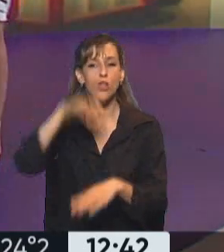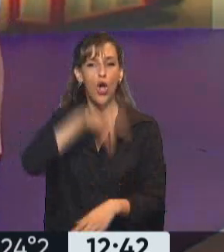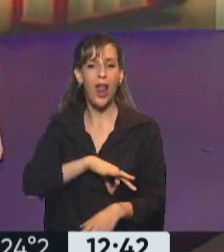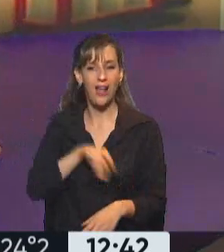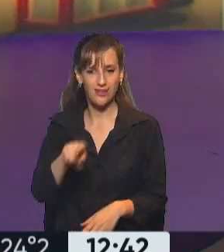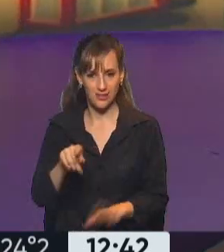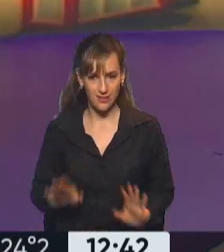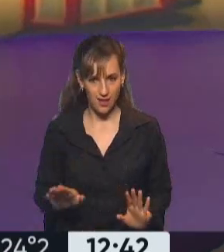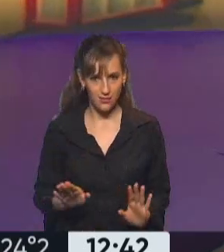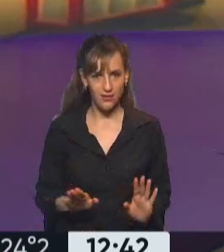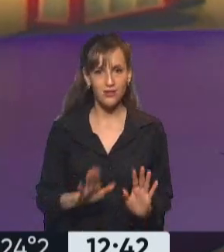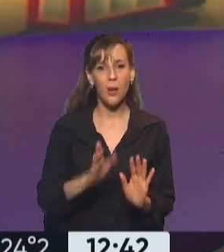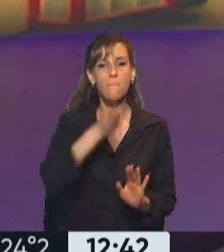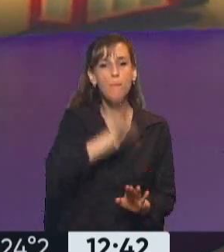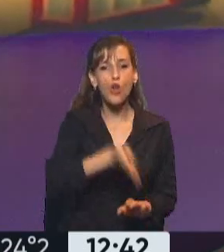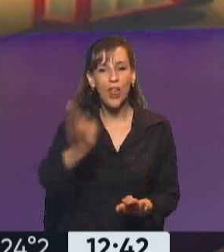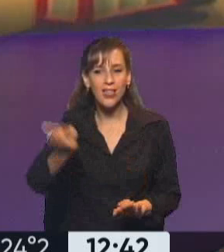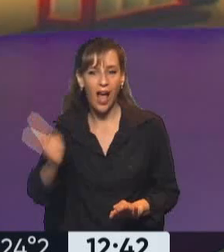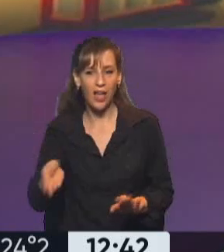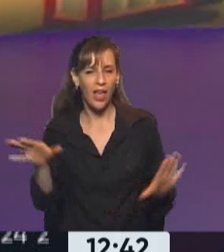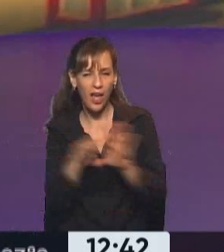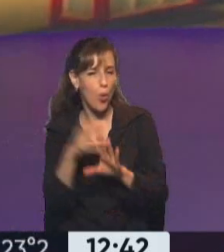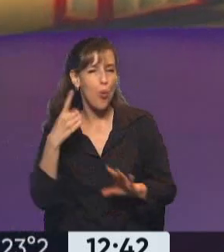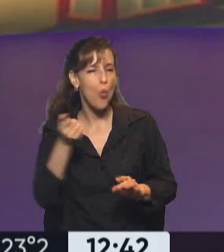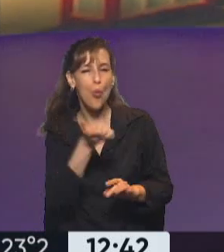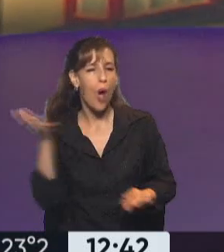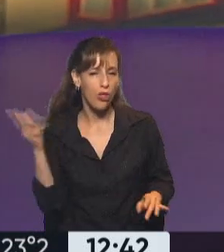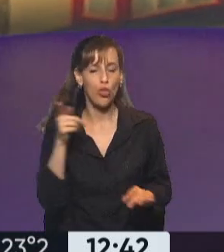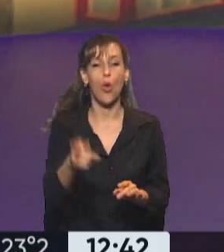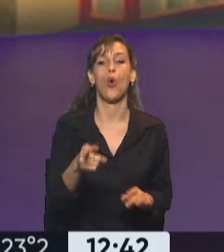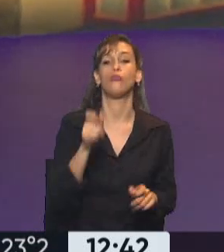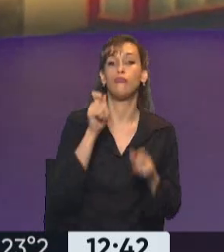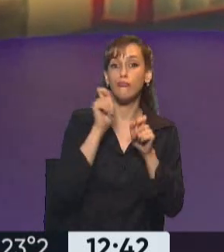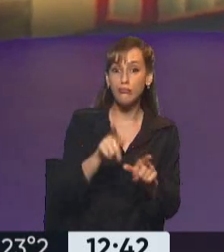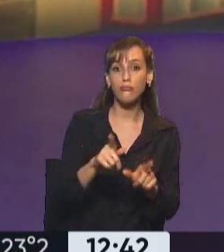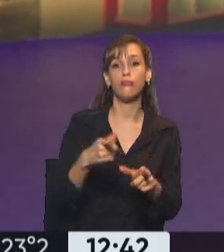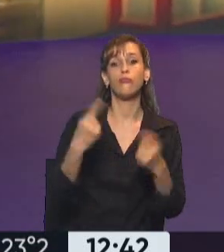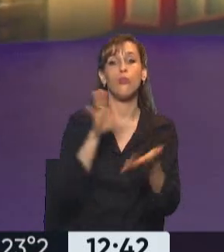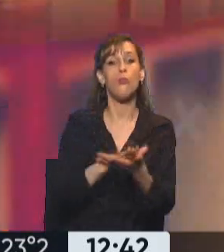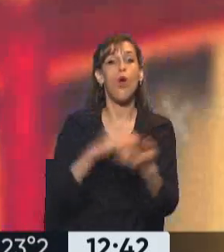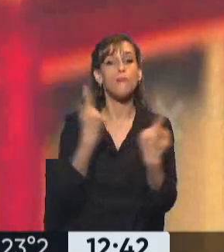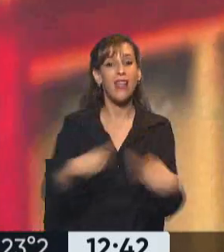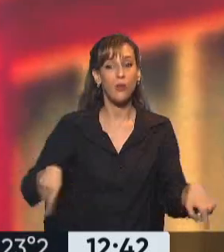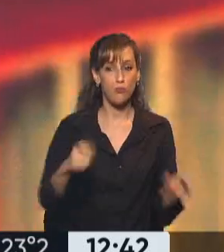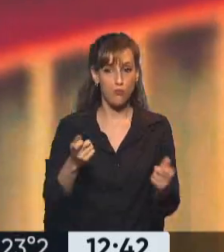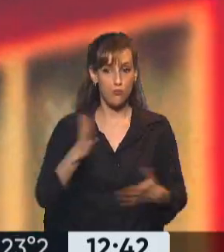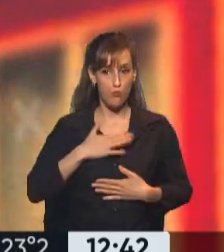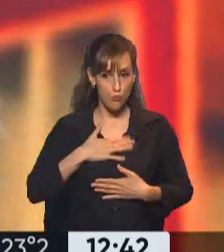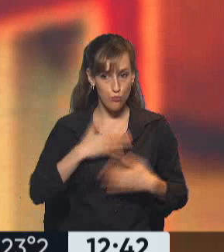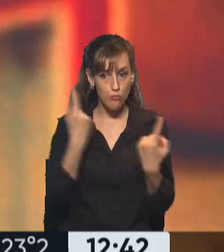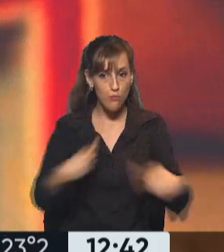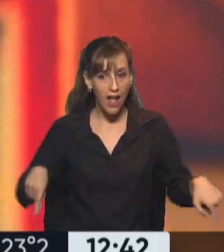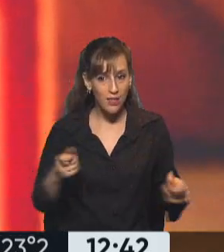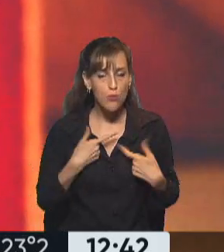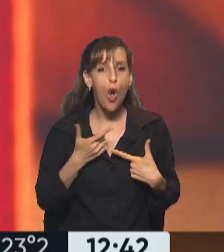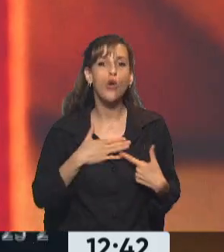los patrimoniales sobre la recaudación total de Argentina son solamente el 4,3%. O sea, básicamente no es que es